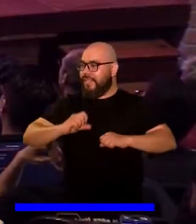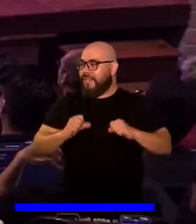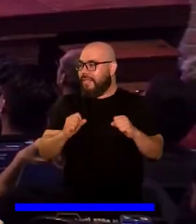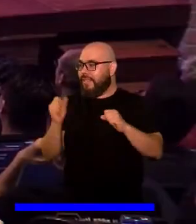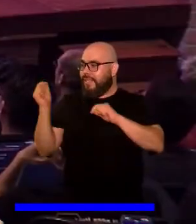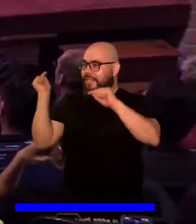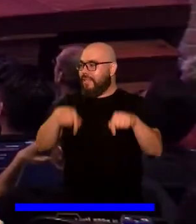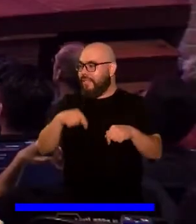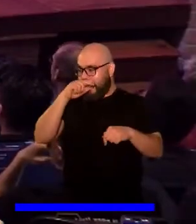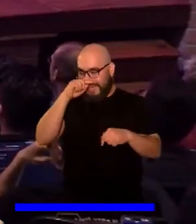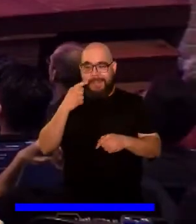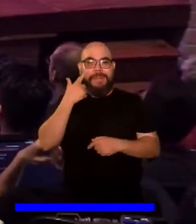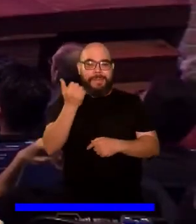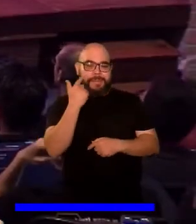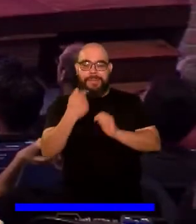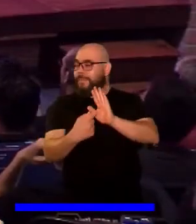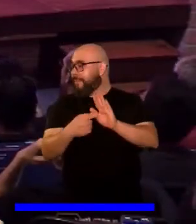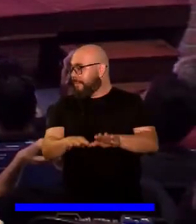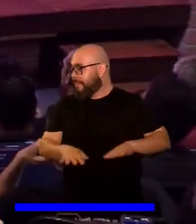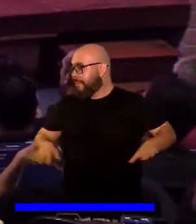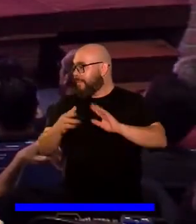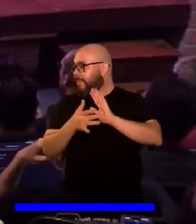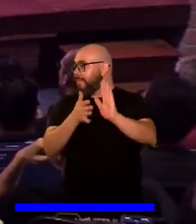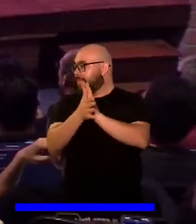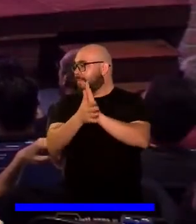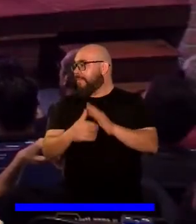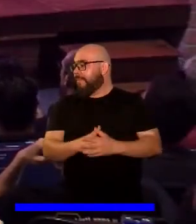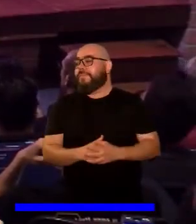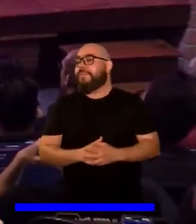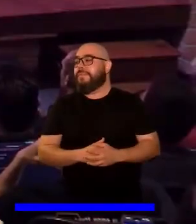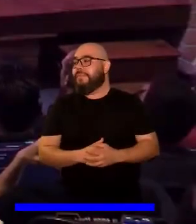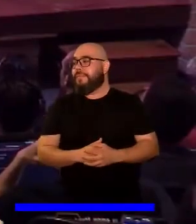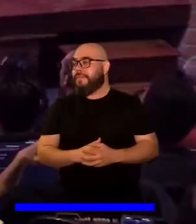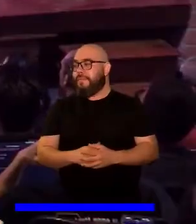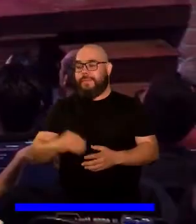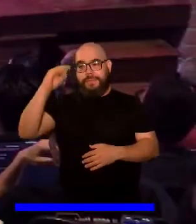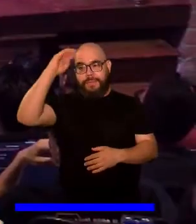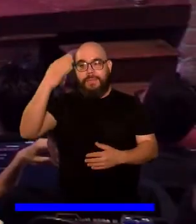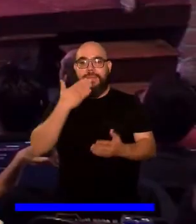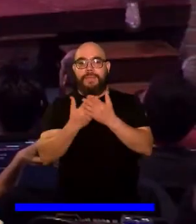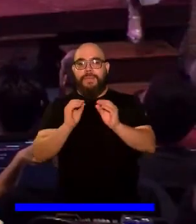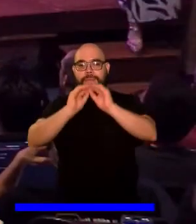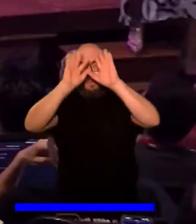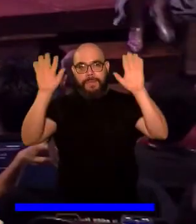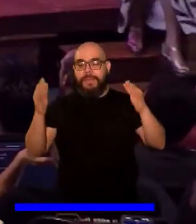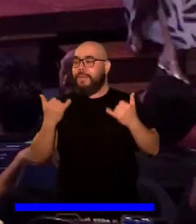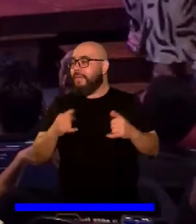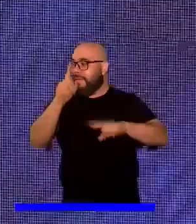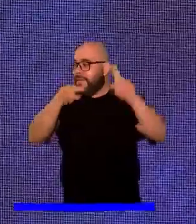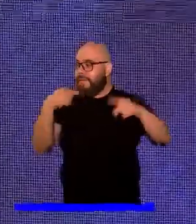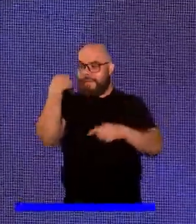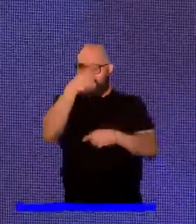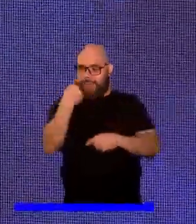Qué alegría venir tenerte acá, súper aquí. chévere. Y nada, el escenario es todo tuyo. Muchas gracias. Vale, muchas gracias. Bueno, buenos días. Veo algunas